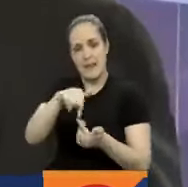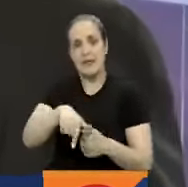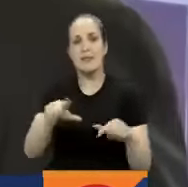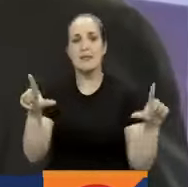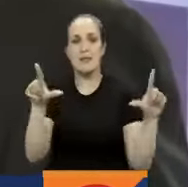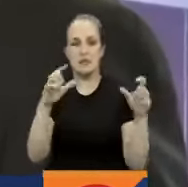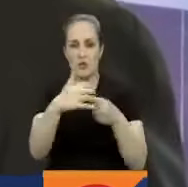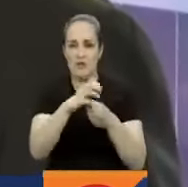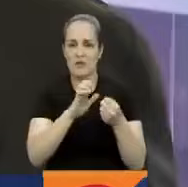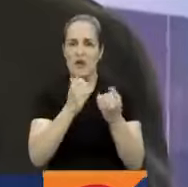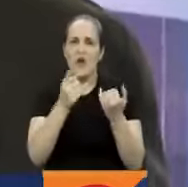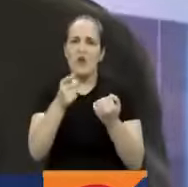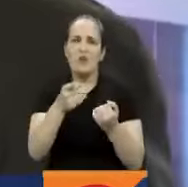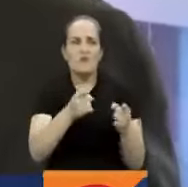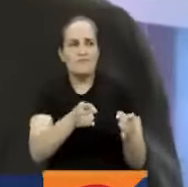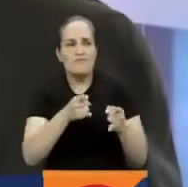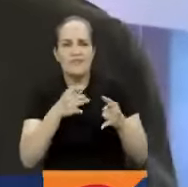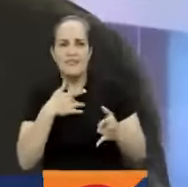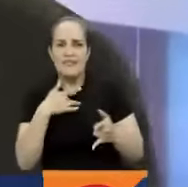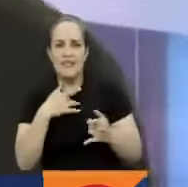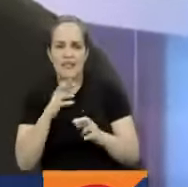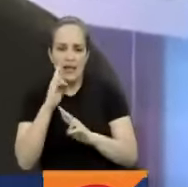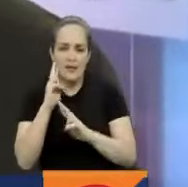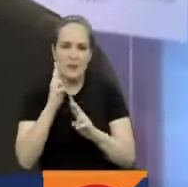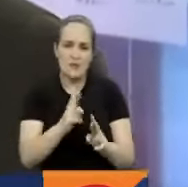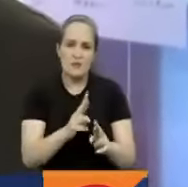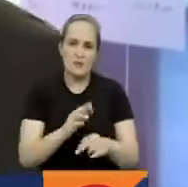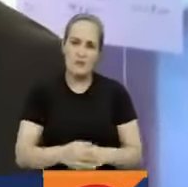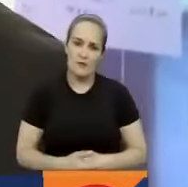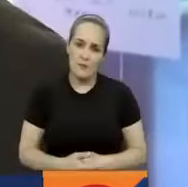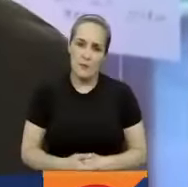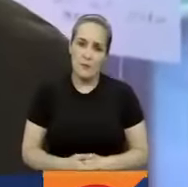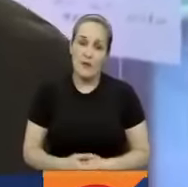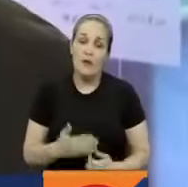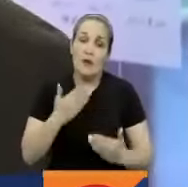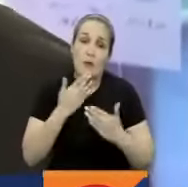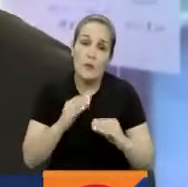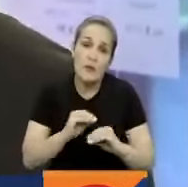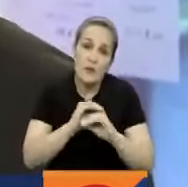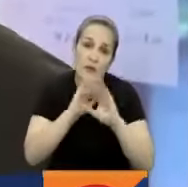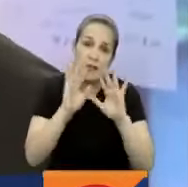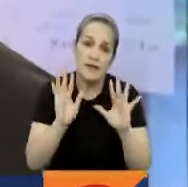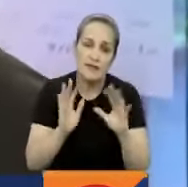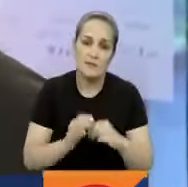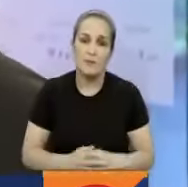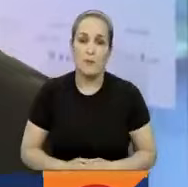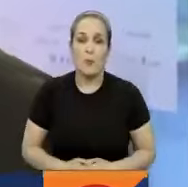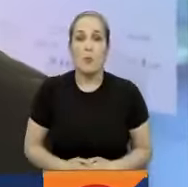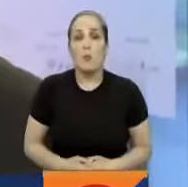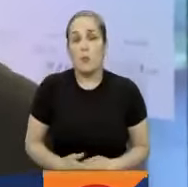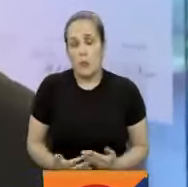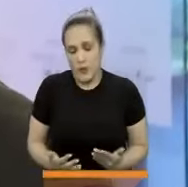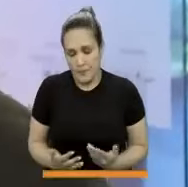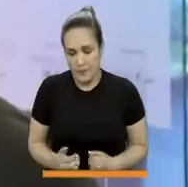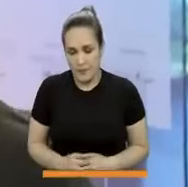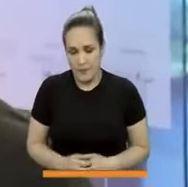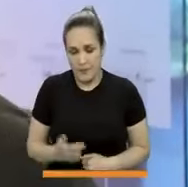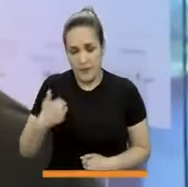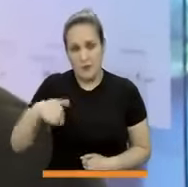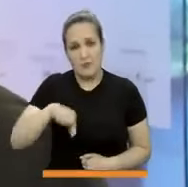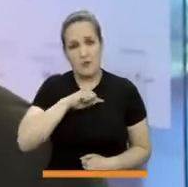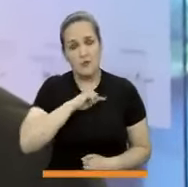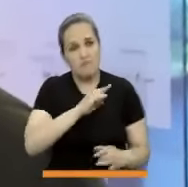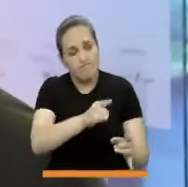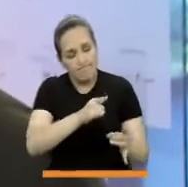reacción a este homenaje, a este reconocimiento? Bueno, buenos días, pues por supuesto recibimos con gran